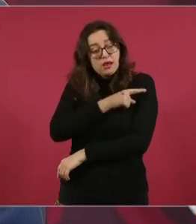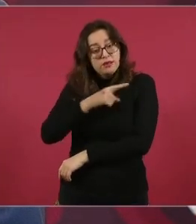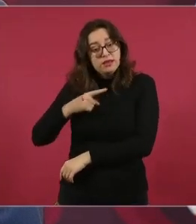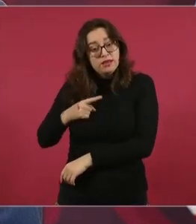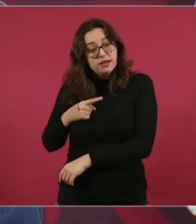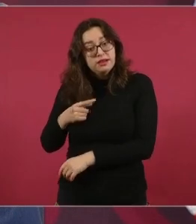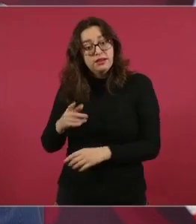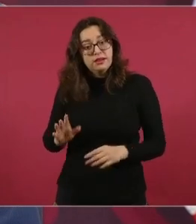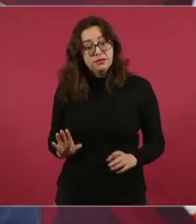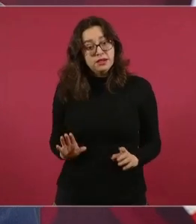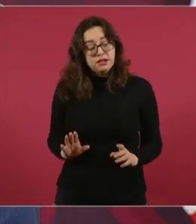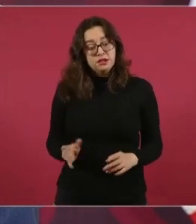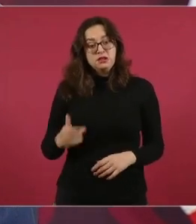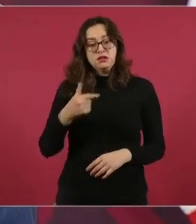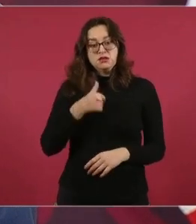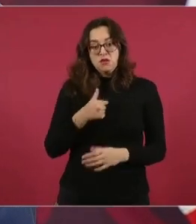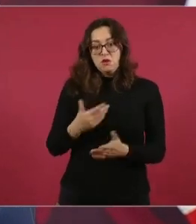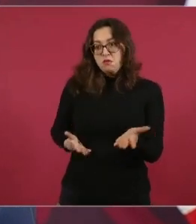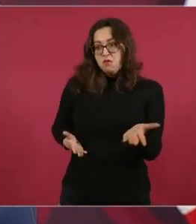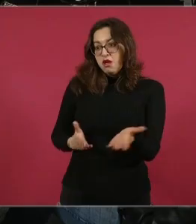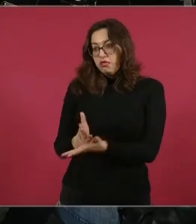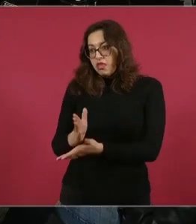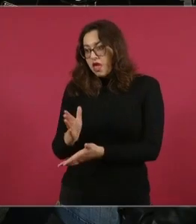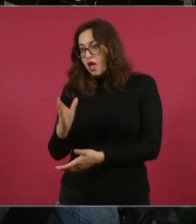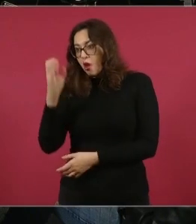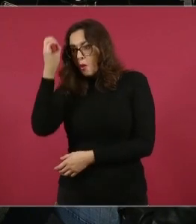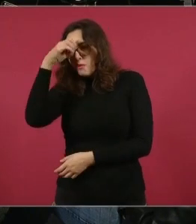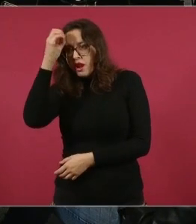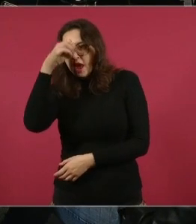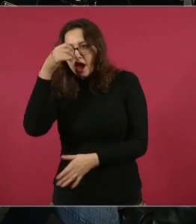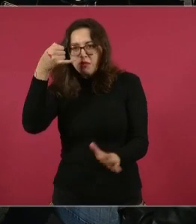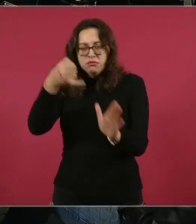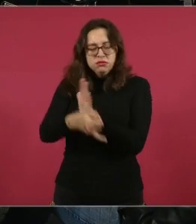No voy a ahondar mucho